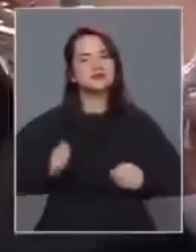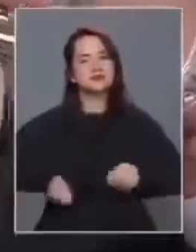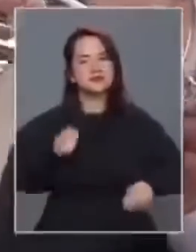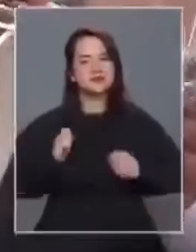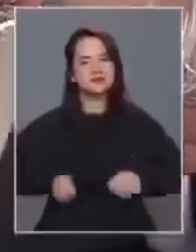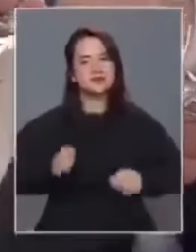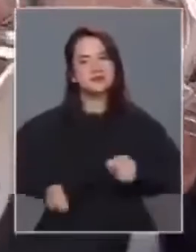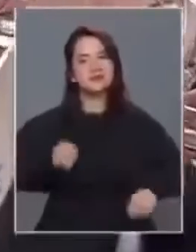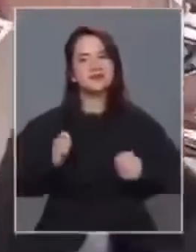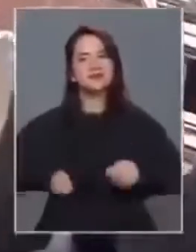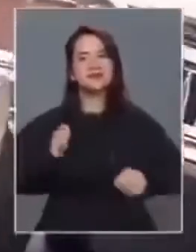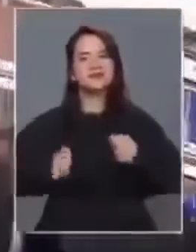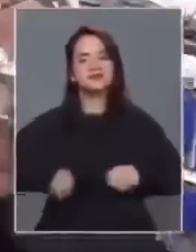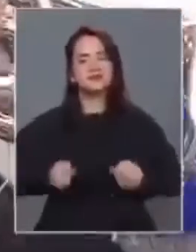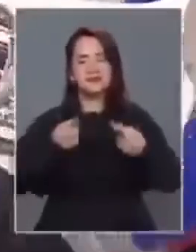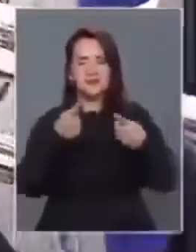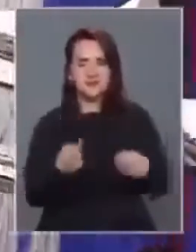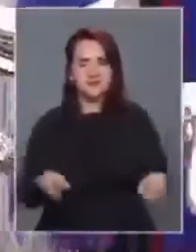de tocar.